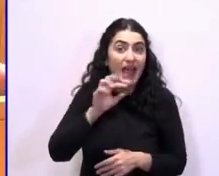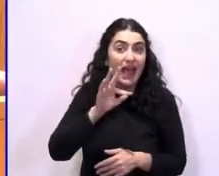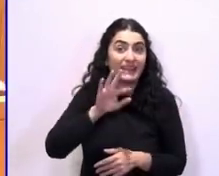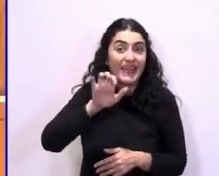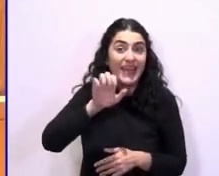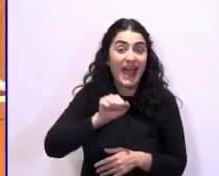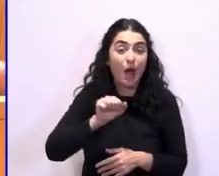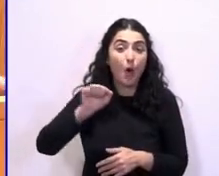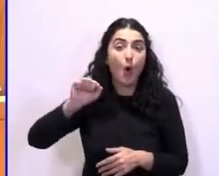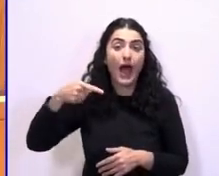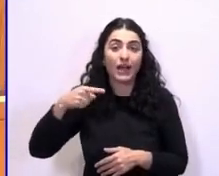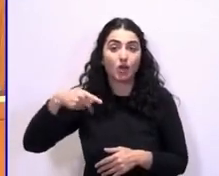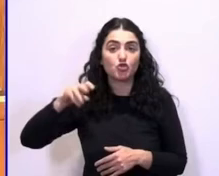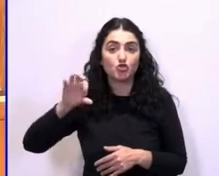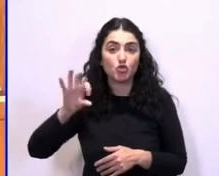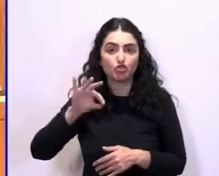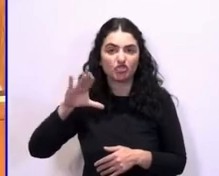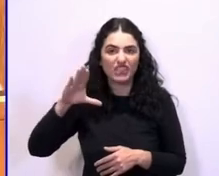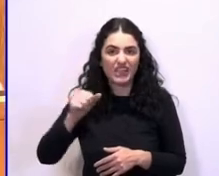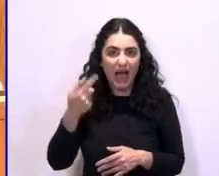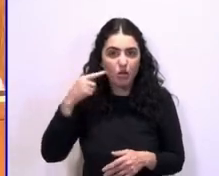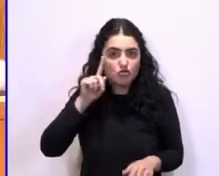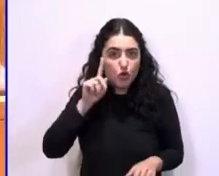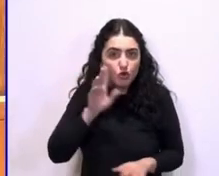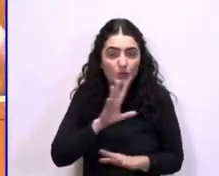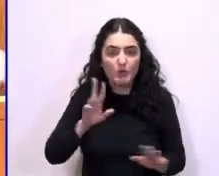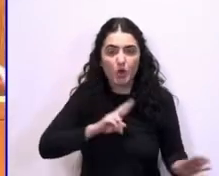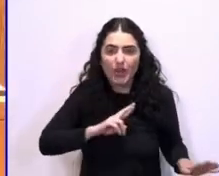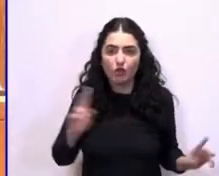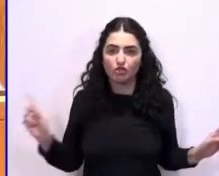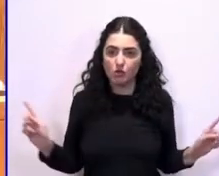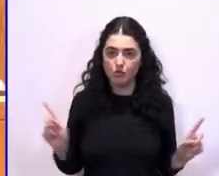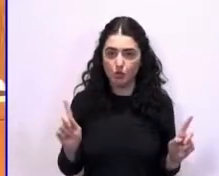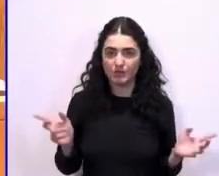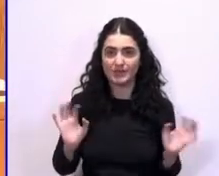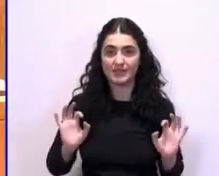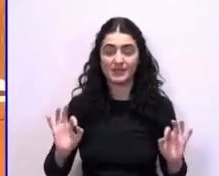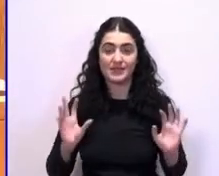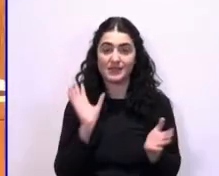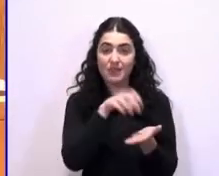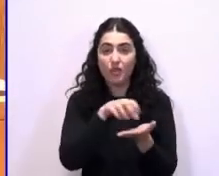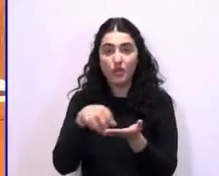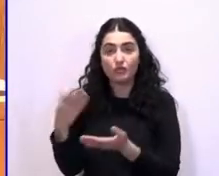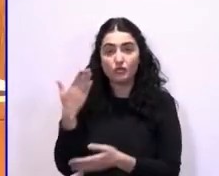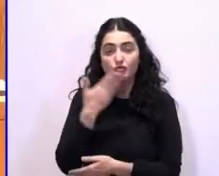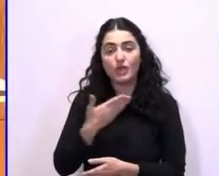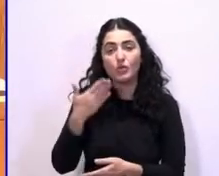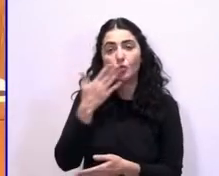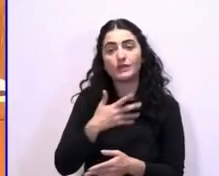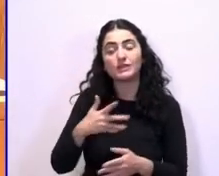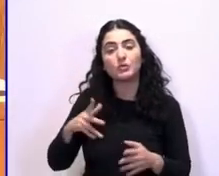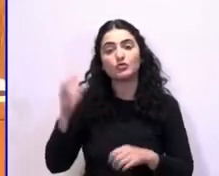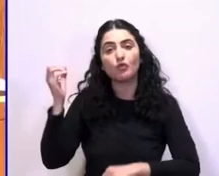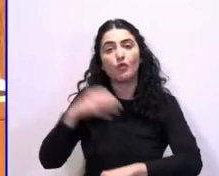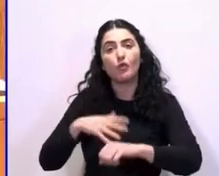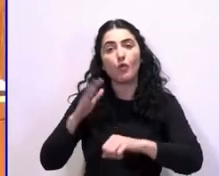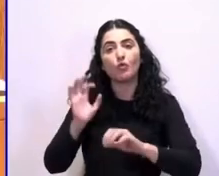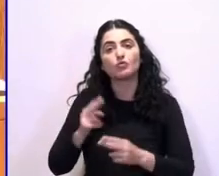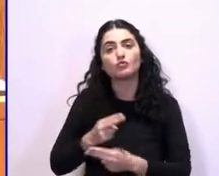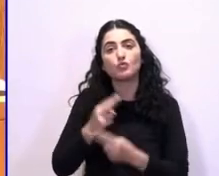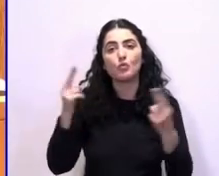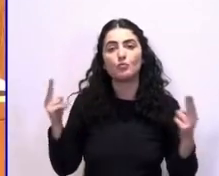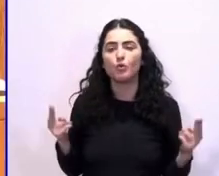es religiosa. Y, sin embargo, seguimos viendo cómo se siguen sosteniendo centros educativos sostenidos con fondos públicos que siguen